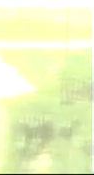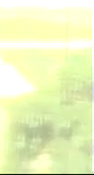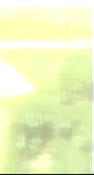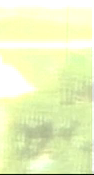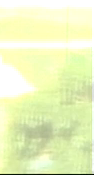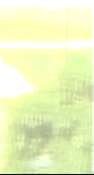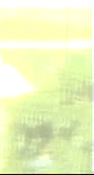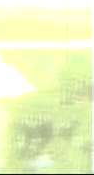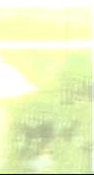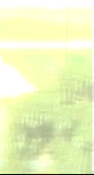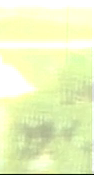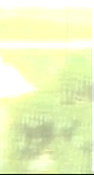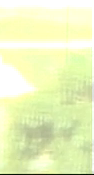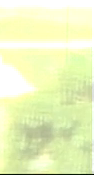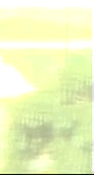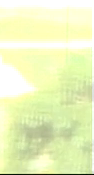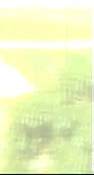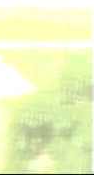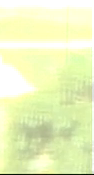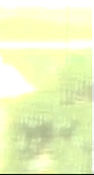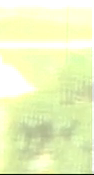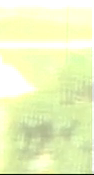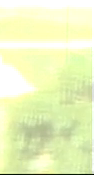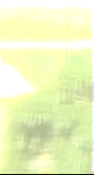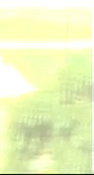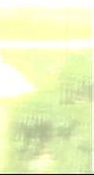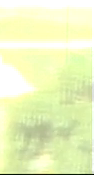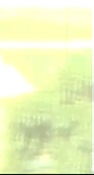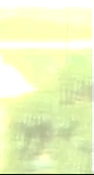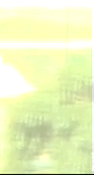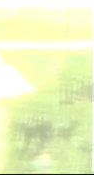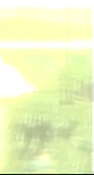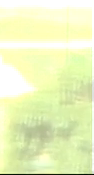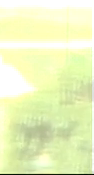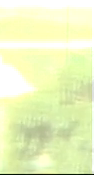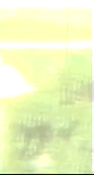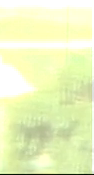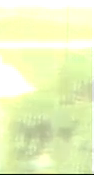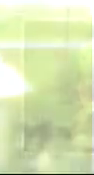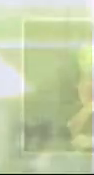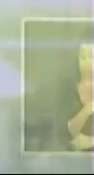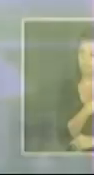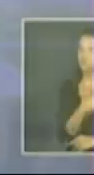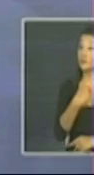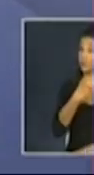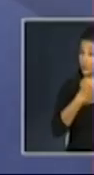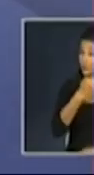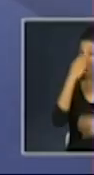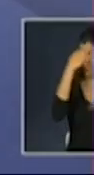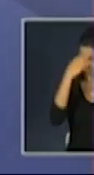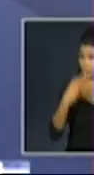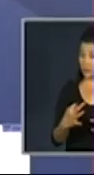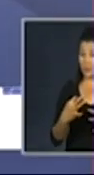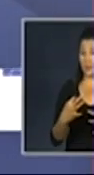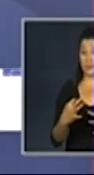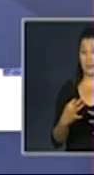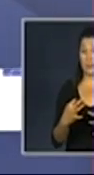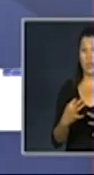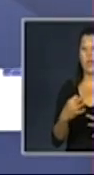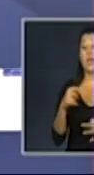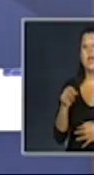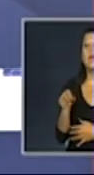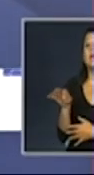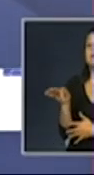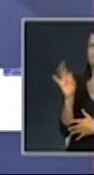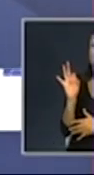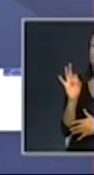encontrar cuáles son los elementos que permitan distinguir y eventualmente propiciar apoyos electorales. Entonces sí me parece que